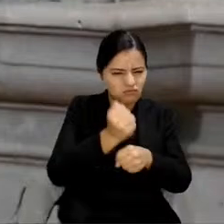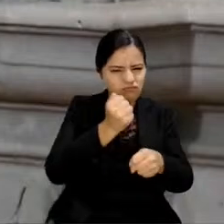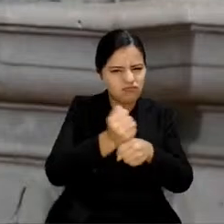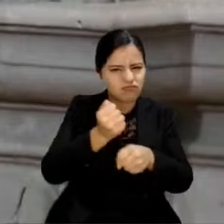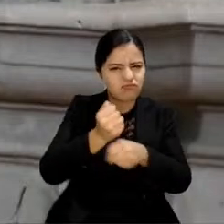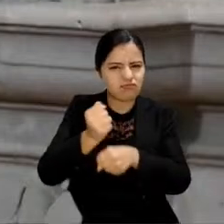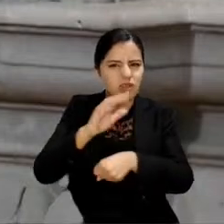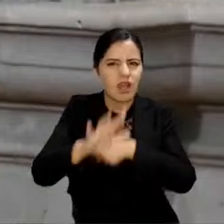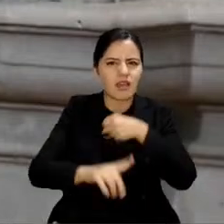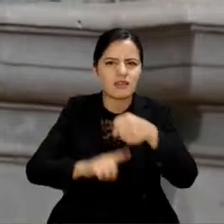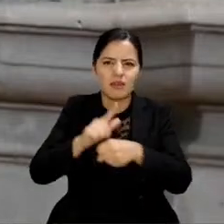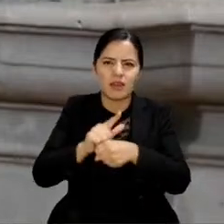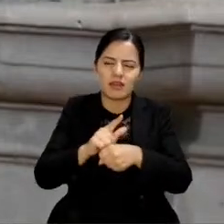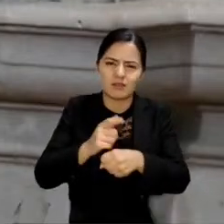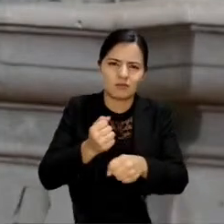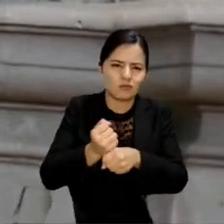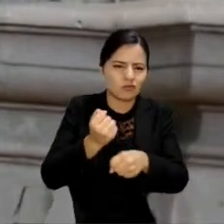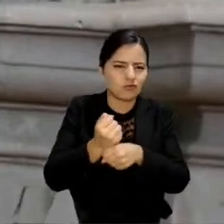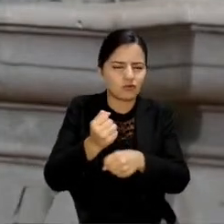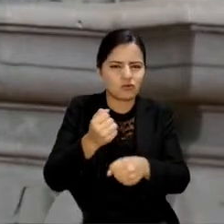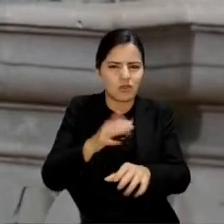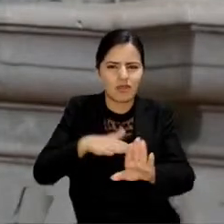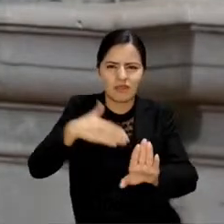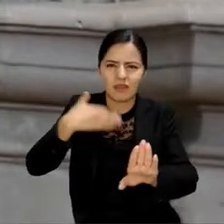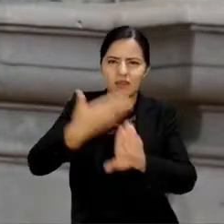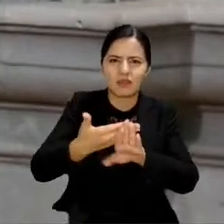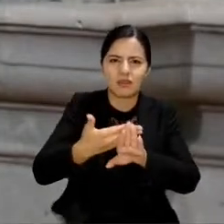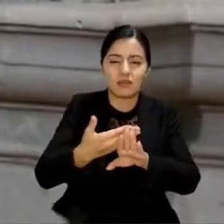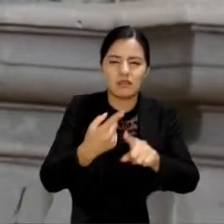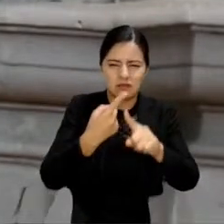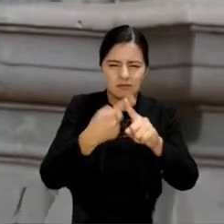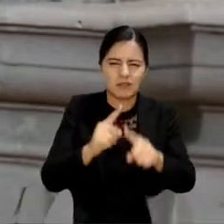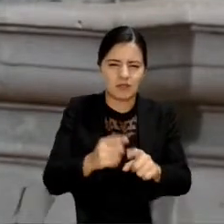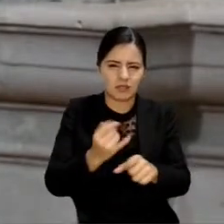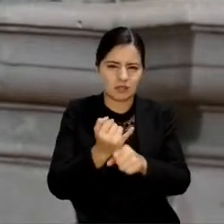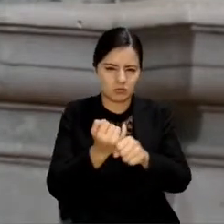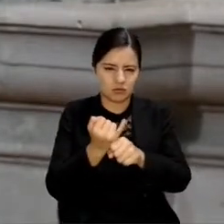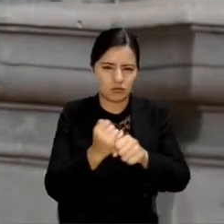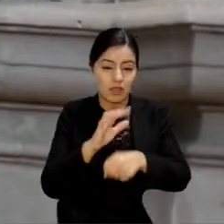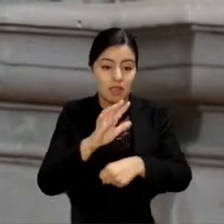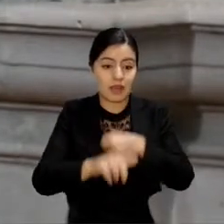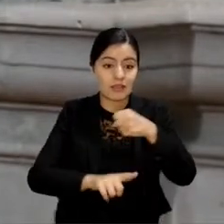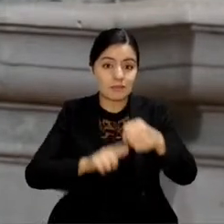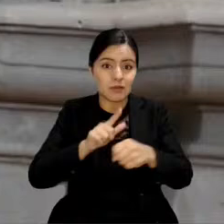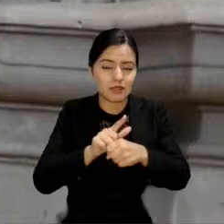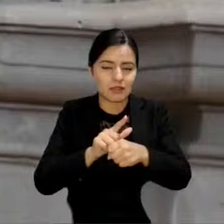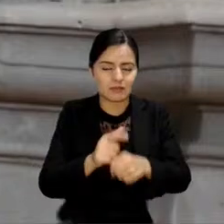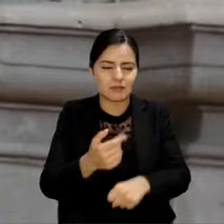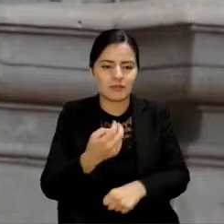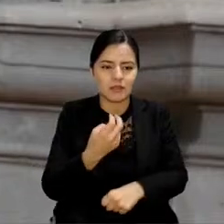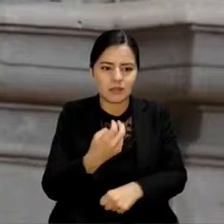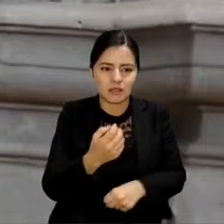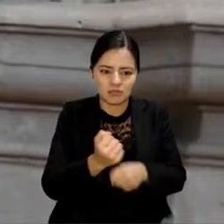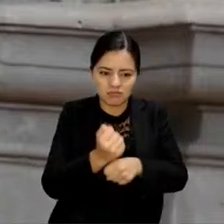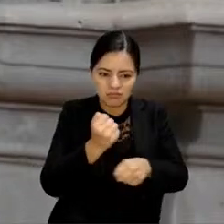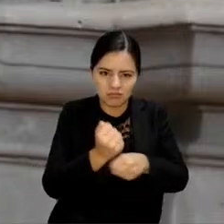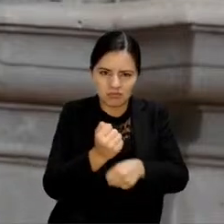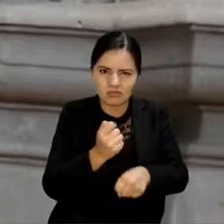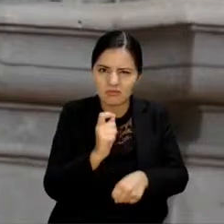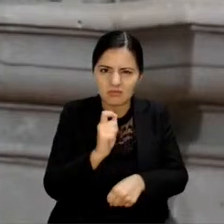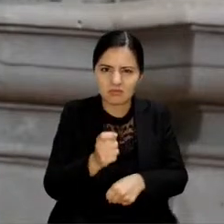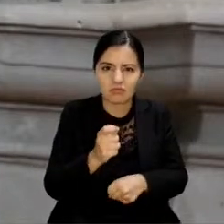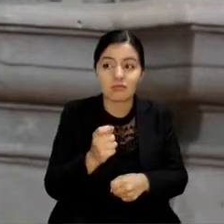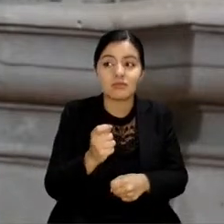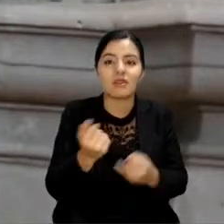INEGI. Diversos estudios señalan que el maltrato animal es, a la vez, un factor que predispone